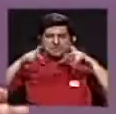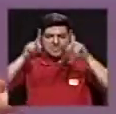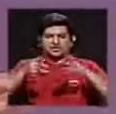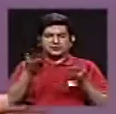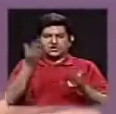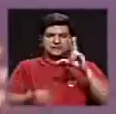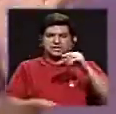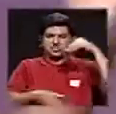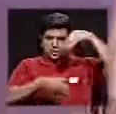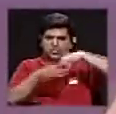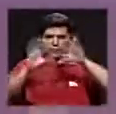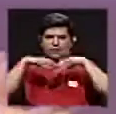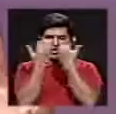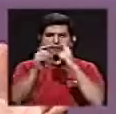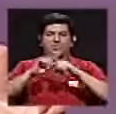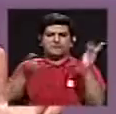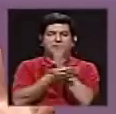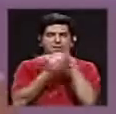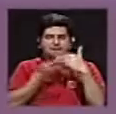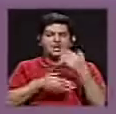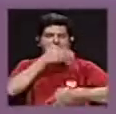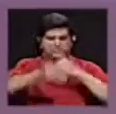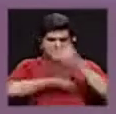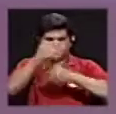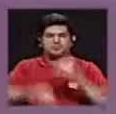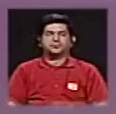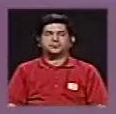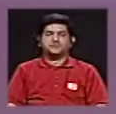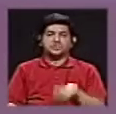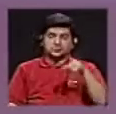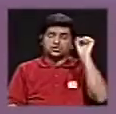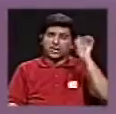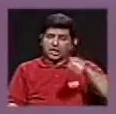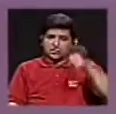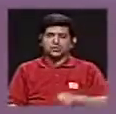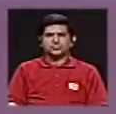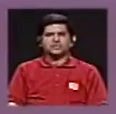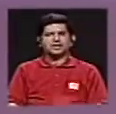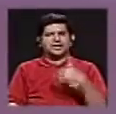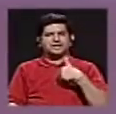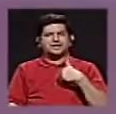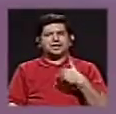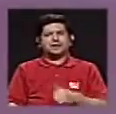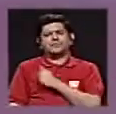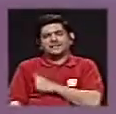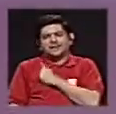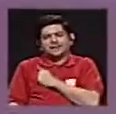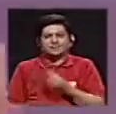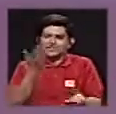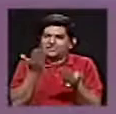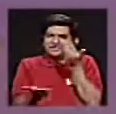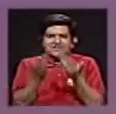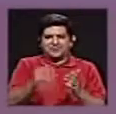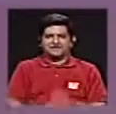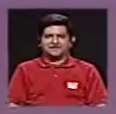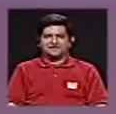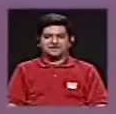forman parte de la comisión pero eran parte de todo este gran proceso si generan como una una disculpa que tal vez no fue el